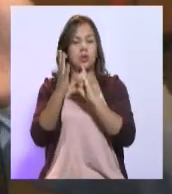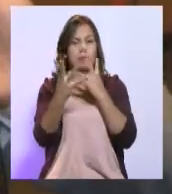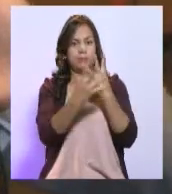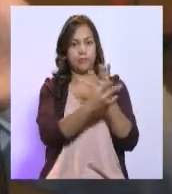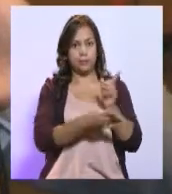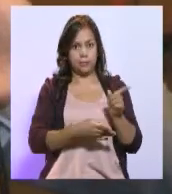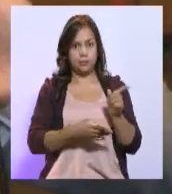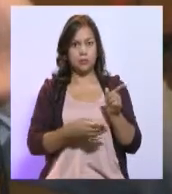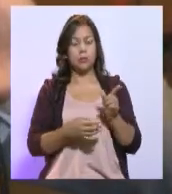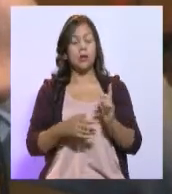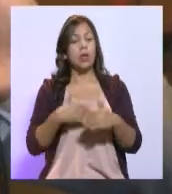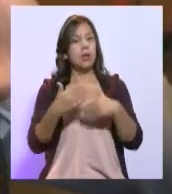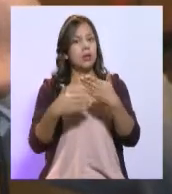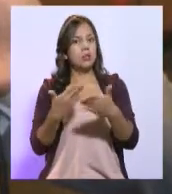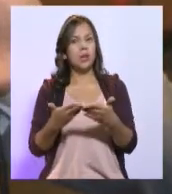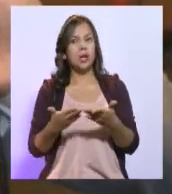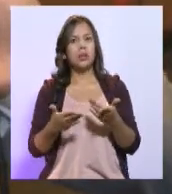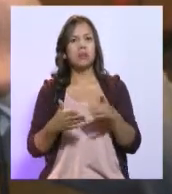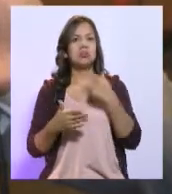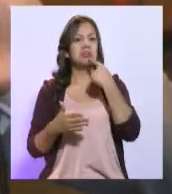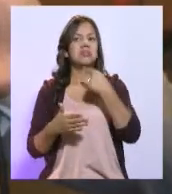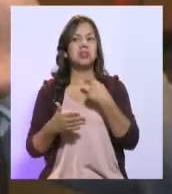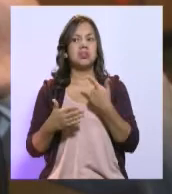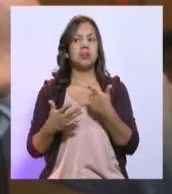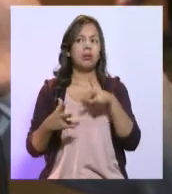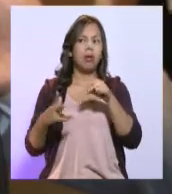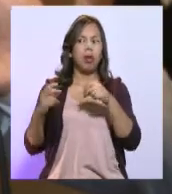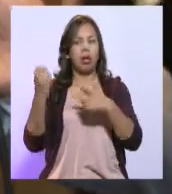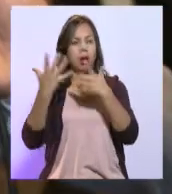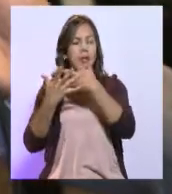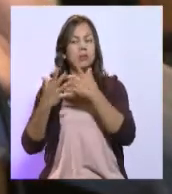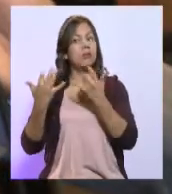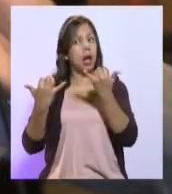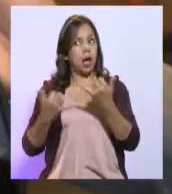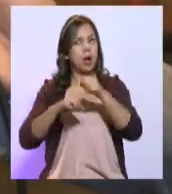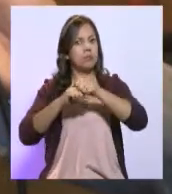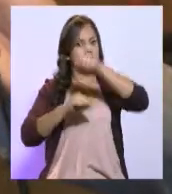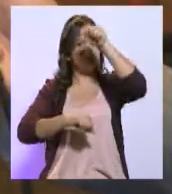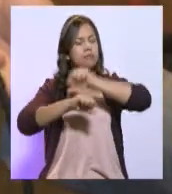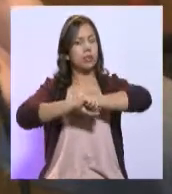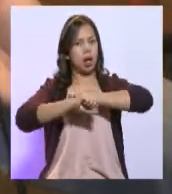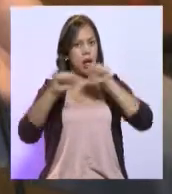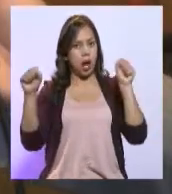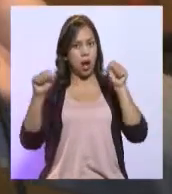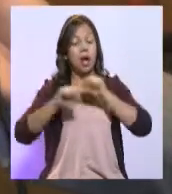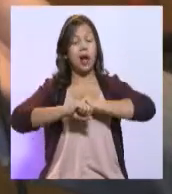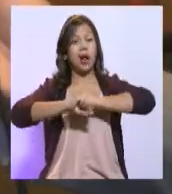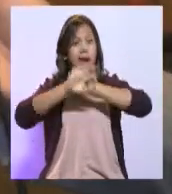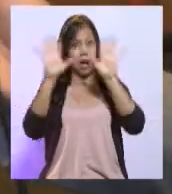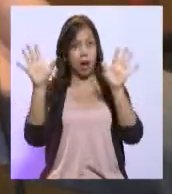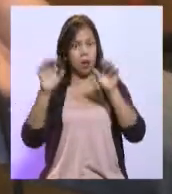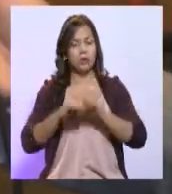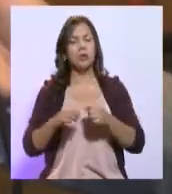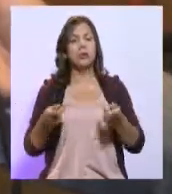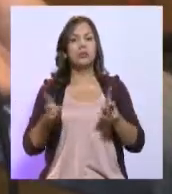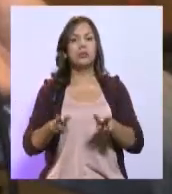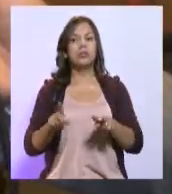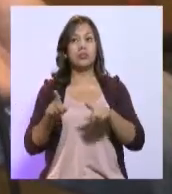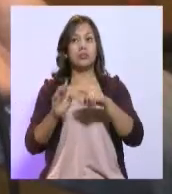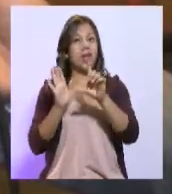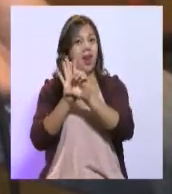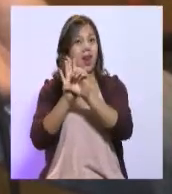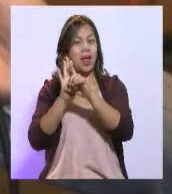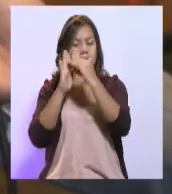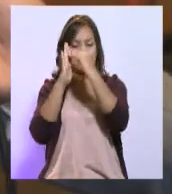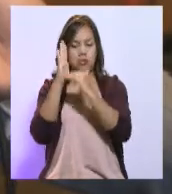no exista pretexto en ese sentido. Sin lugar a dudas, los rangos de velocidad están regulados por otro tipo de normativas, las ordenanzas lo regulan, pero